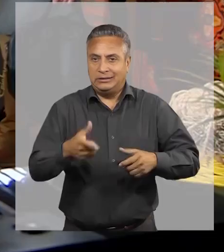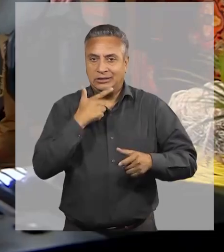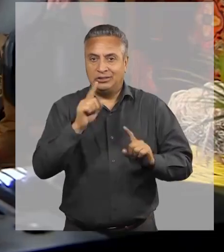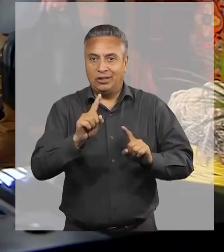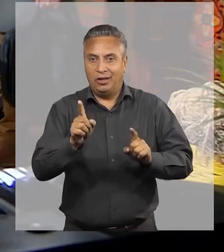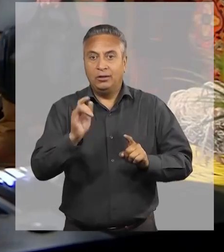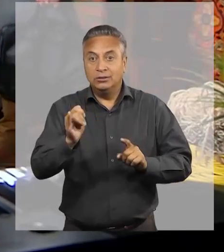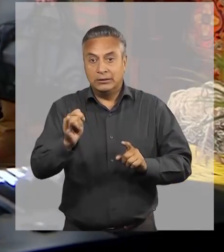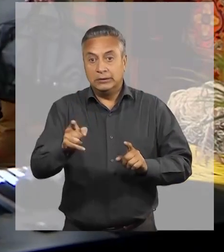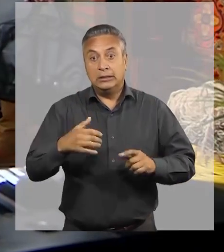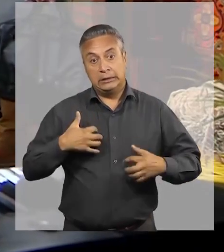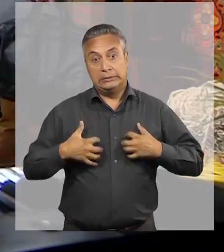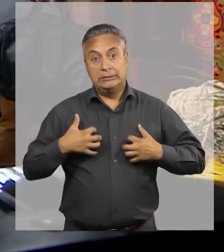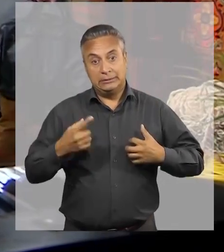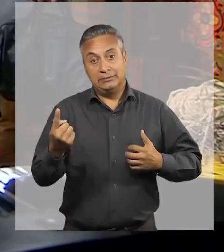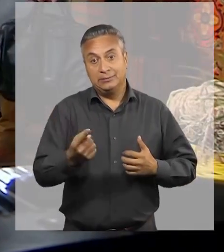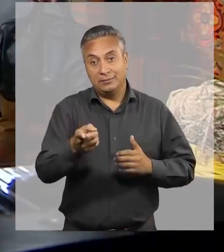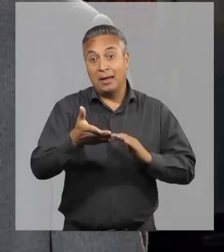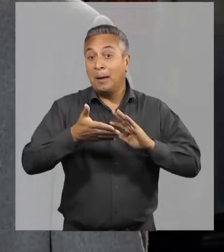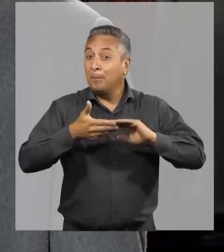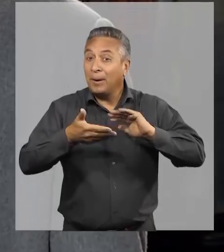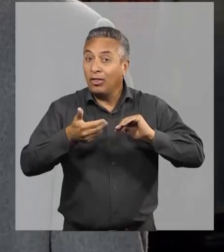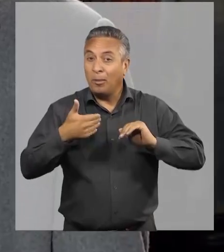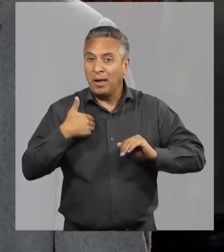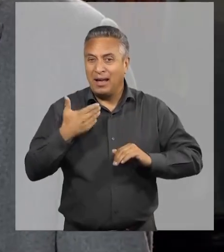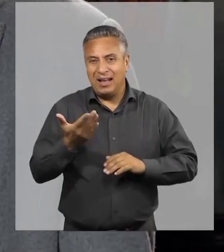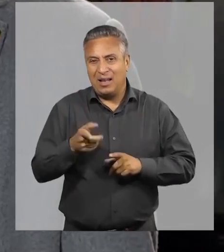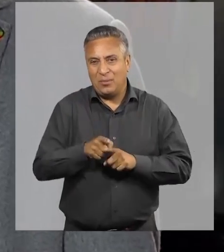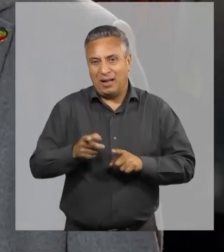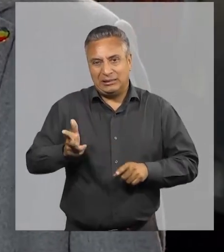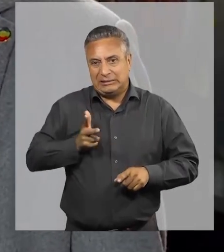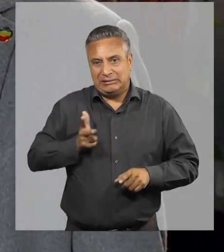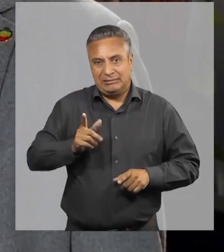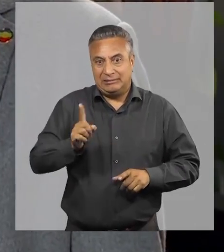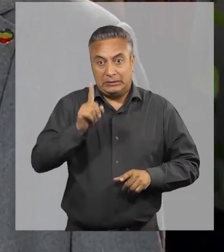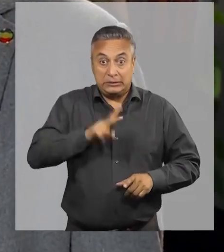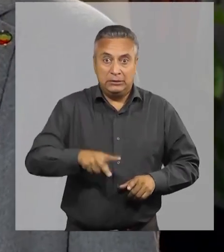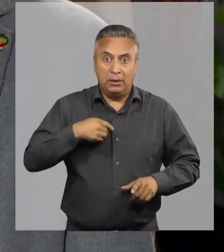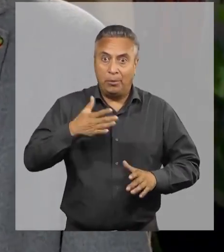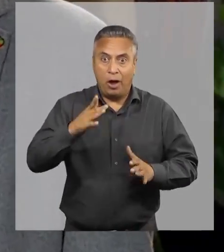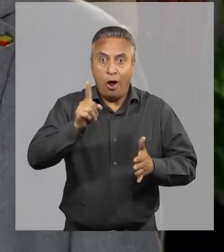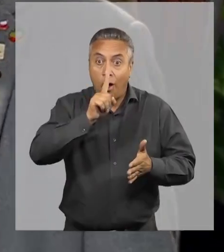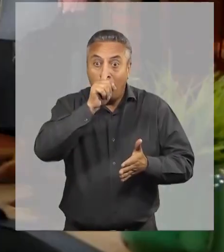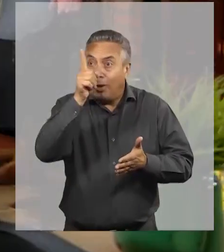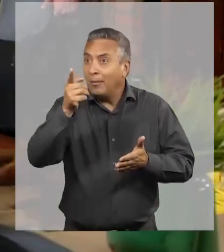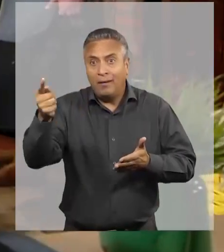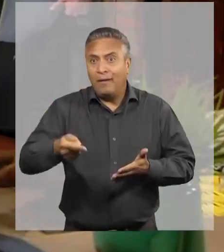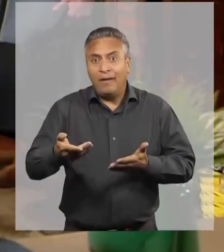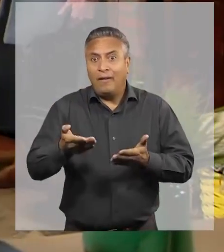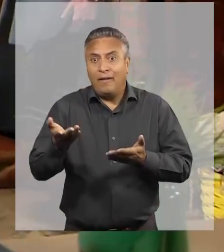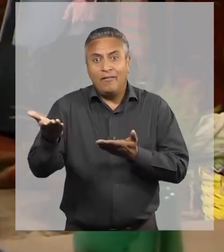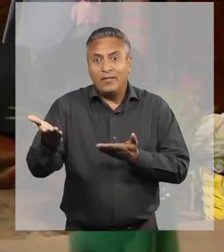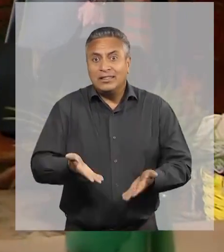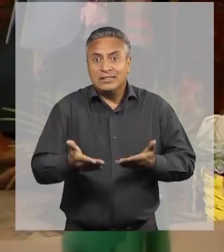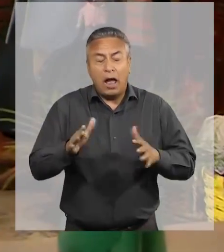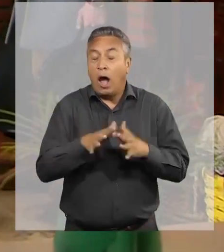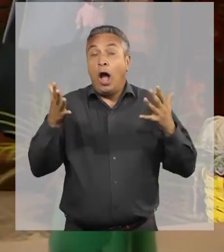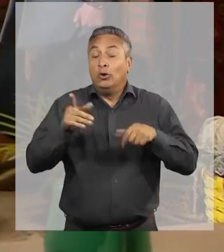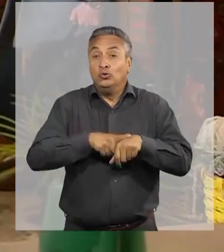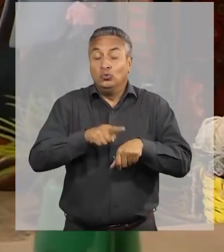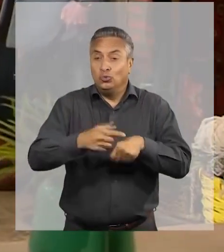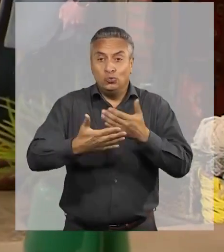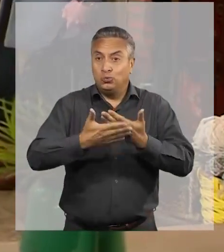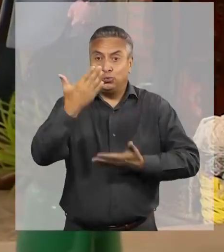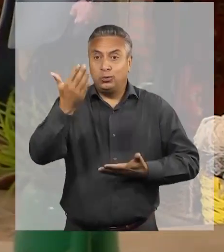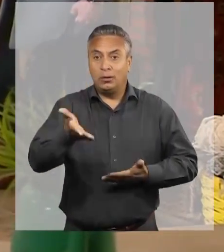es incomodar. Es que estás incomodando. Ah. Perdona que sea tan maleducada, pero yo no estoy acostumbrada a recibir visitas así,